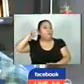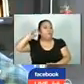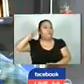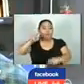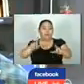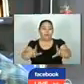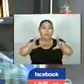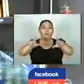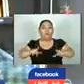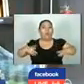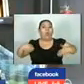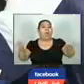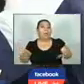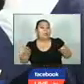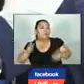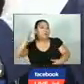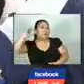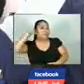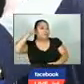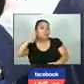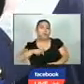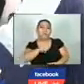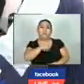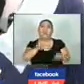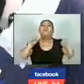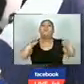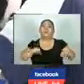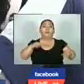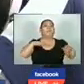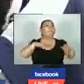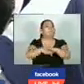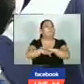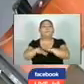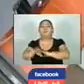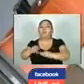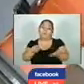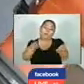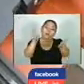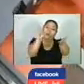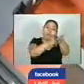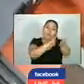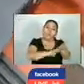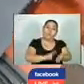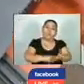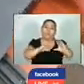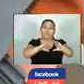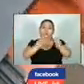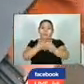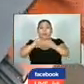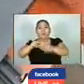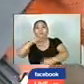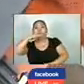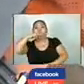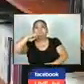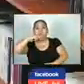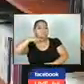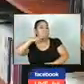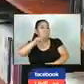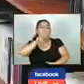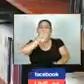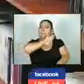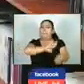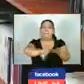diplomado de producción musical. Hacer uso de las instalaciones, inscribirse a los talleres o clases de inglés es